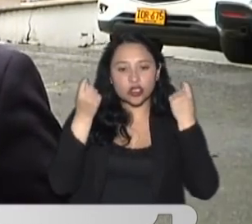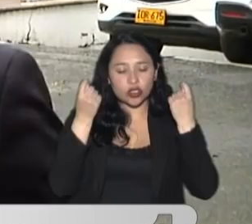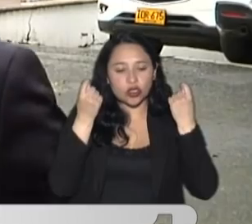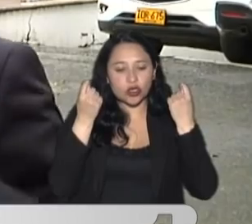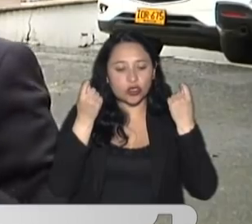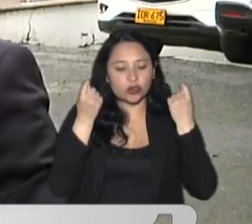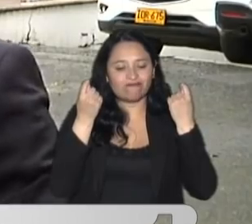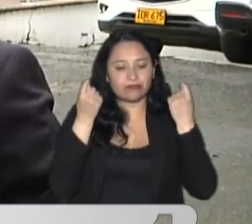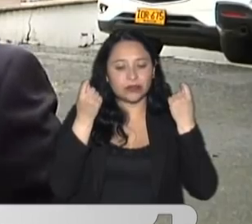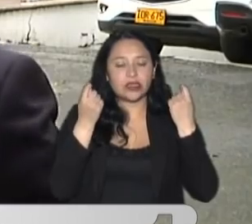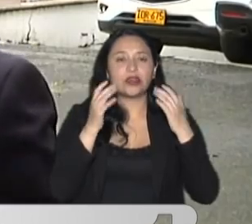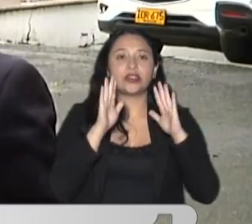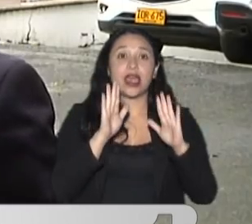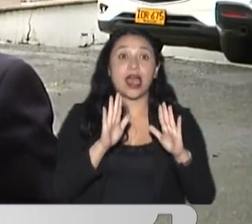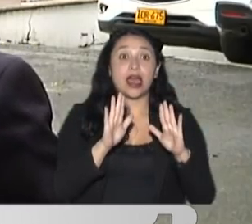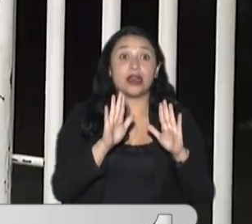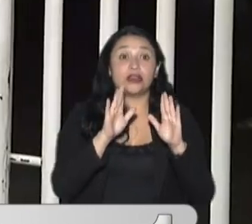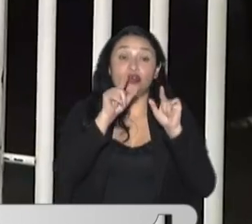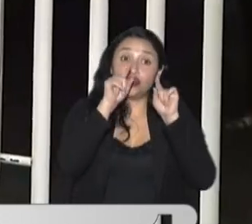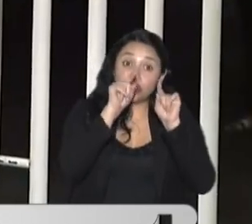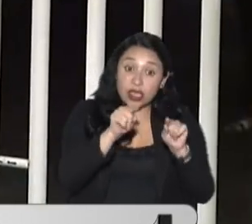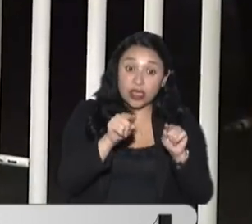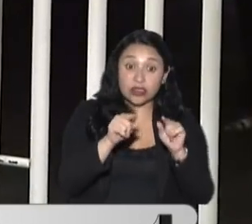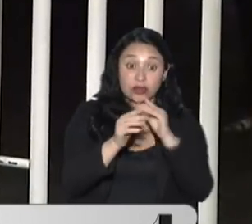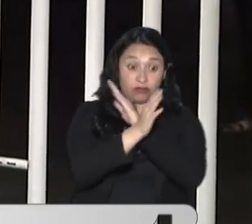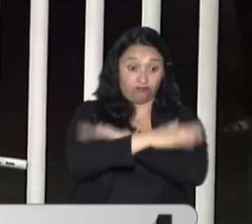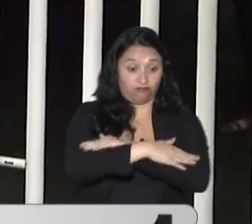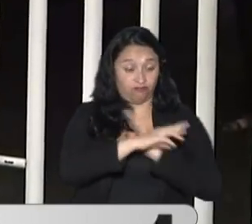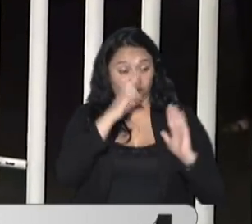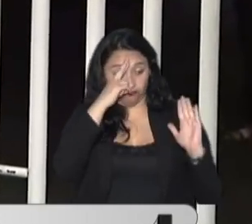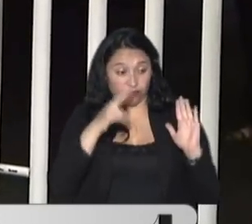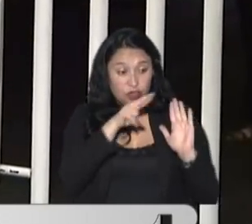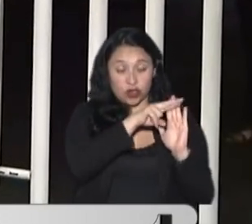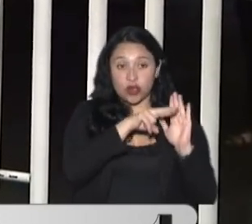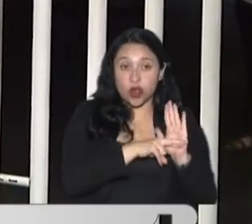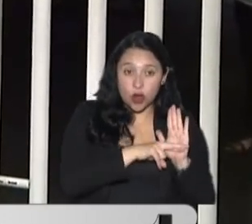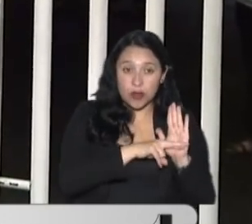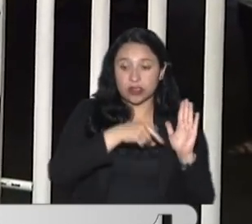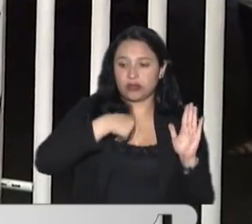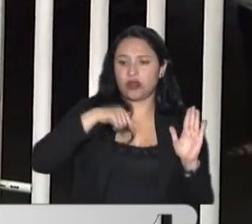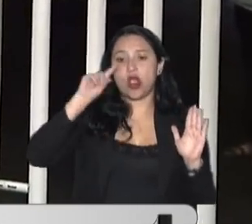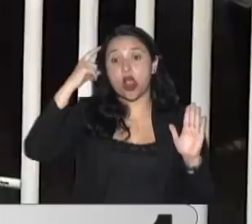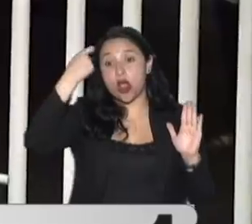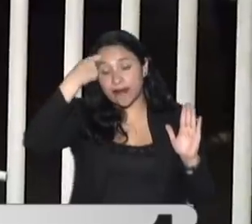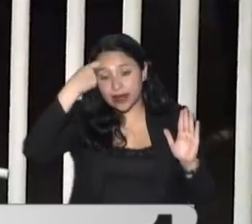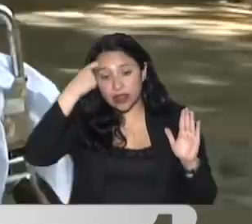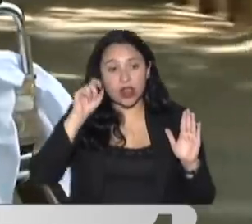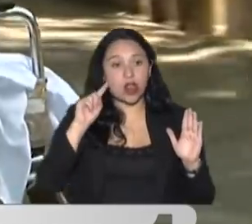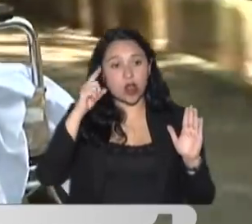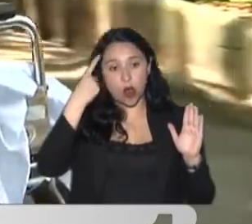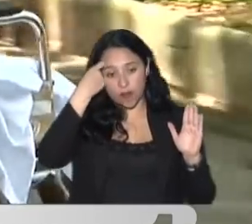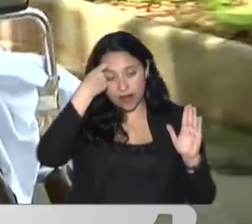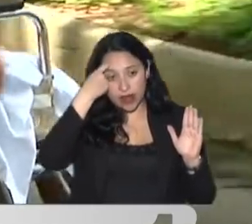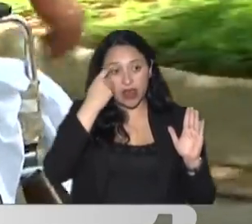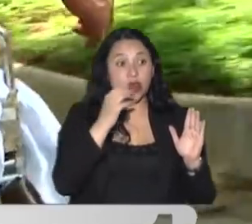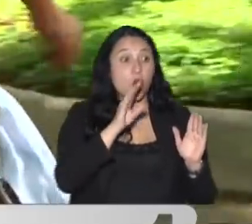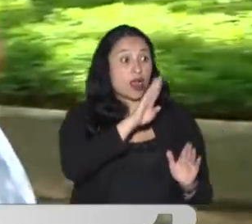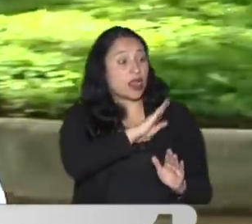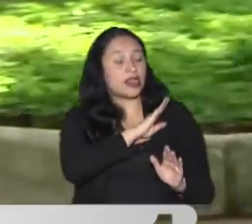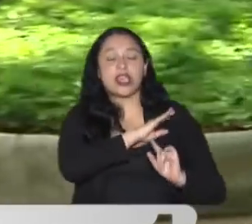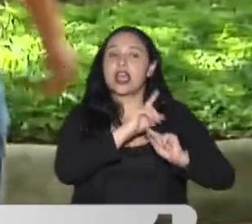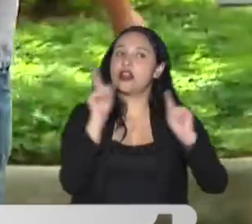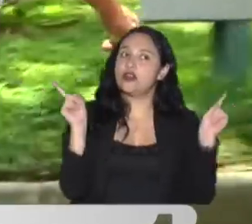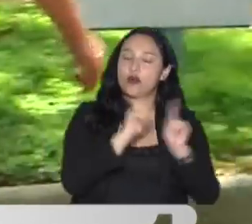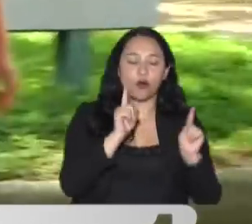económica está en manos de todos nosotros. No es el gobernador, no es el gobierno departamental o la alcaldía,